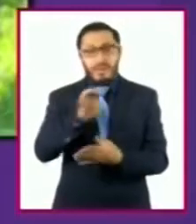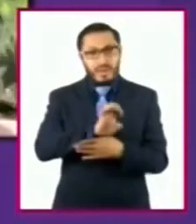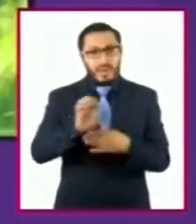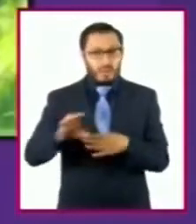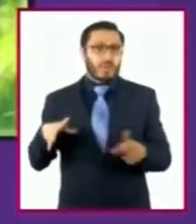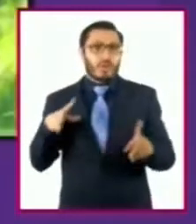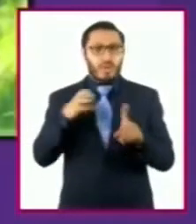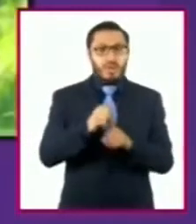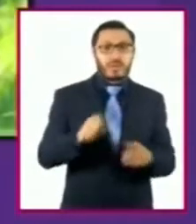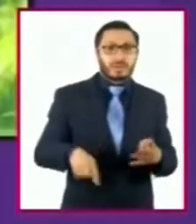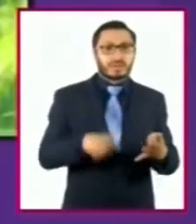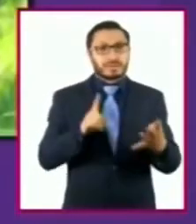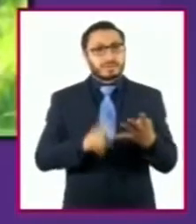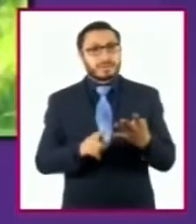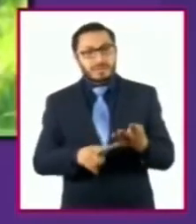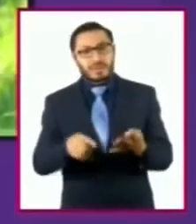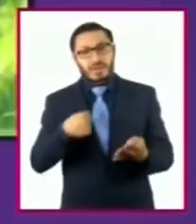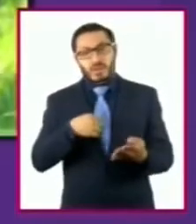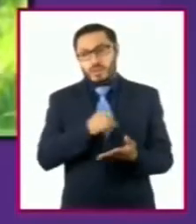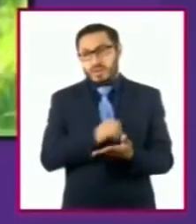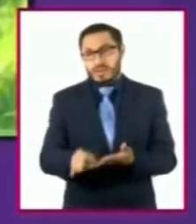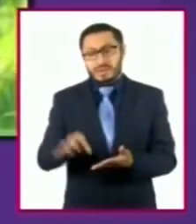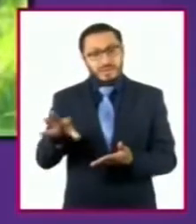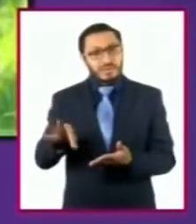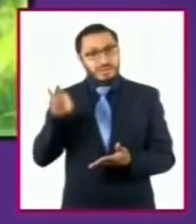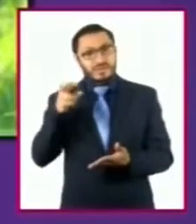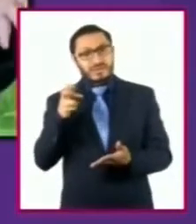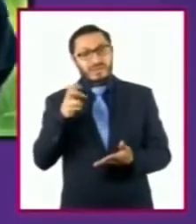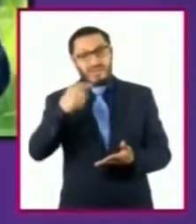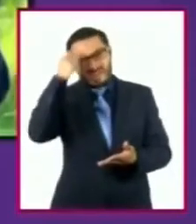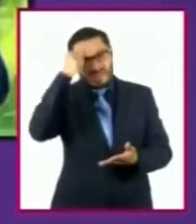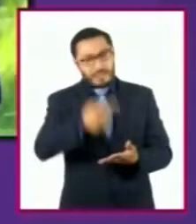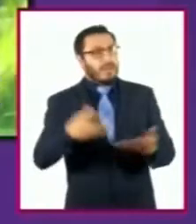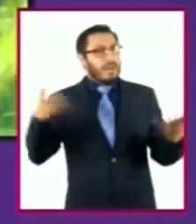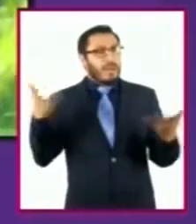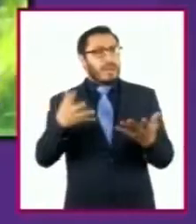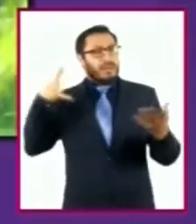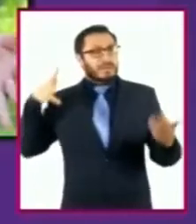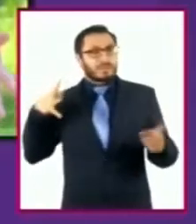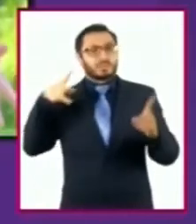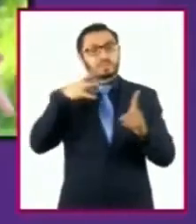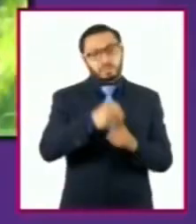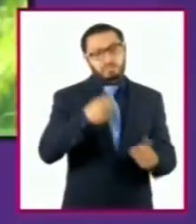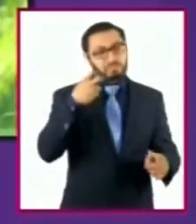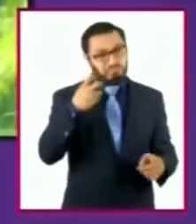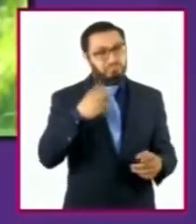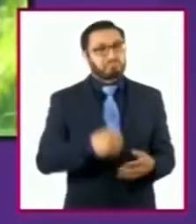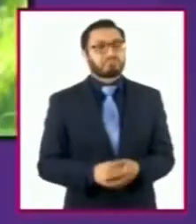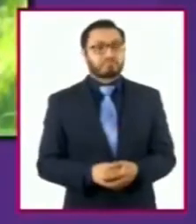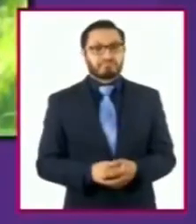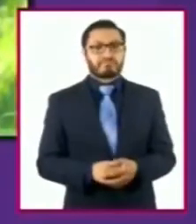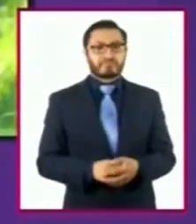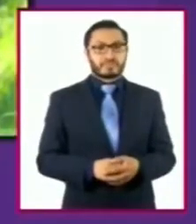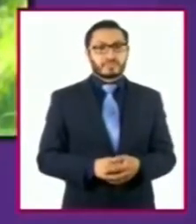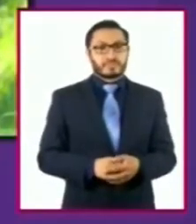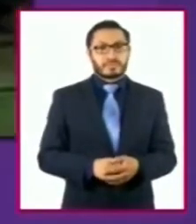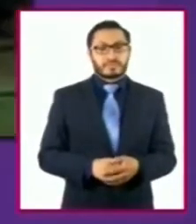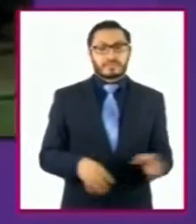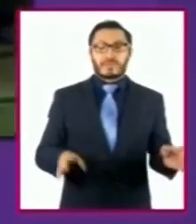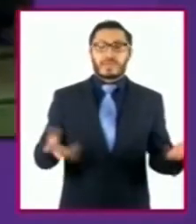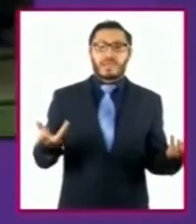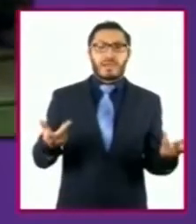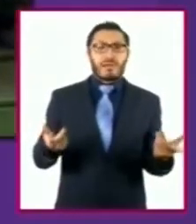lograrlo. Las decisiones que yo decidí tomar para lograr alcanzar esa meta